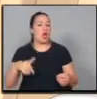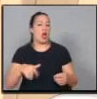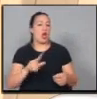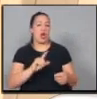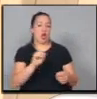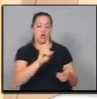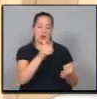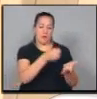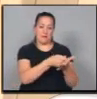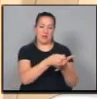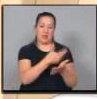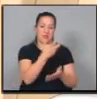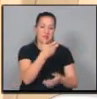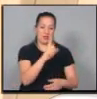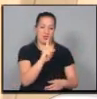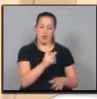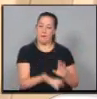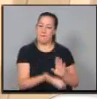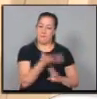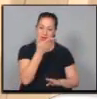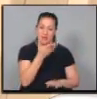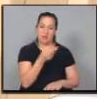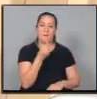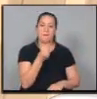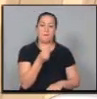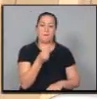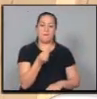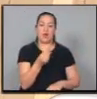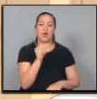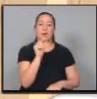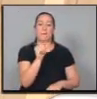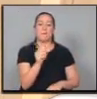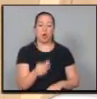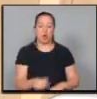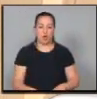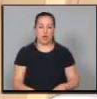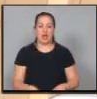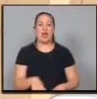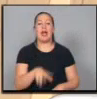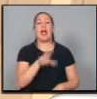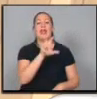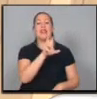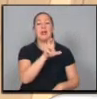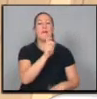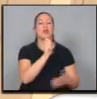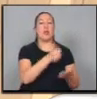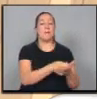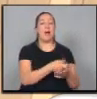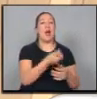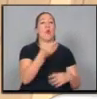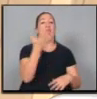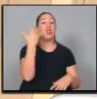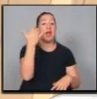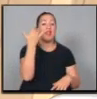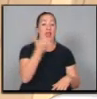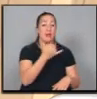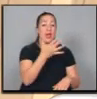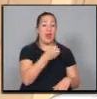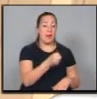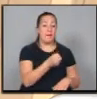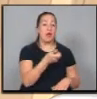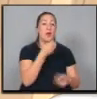pesos al productor, hoy le pagan mucho más porque escasea, digo, esto de los 3 pesos es cuando había limones y te los vendían